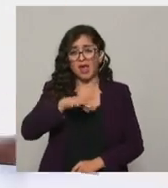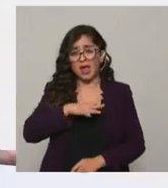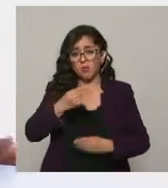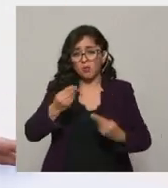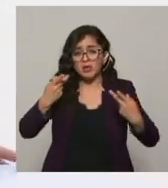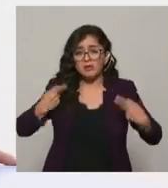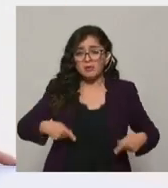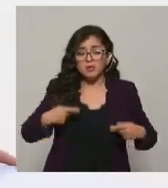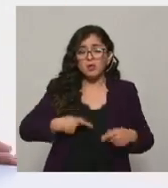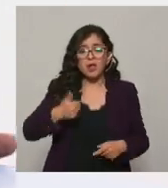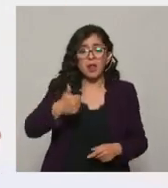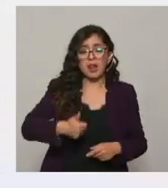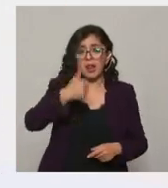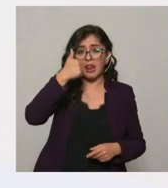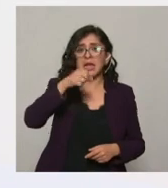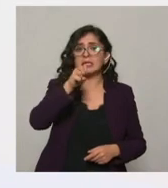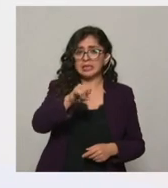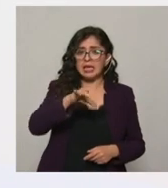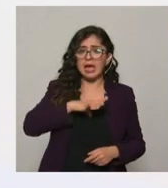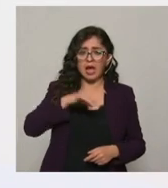están loquitos y que sí están loquitos.